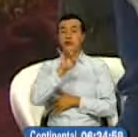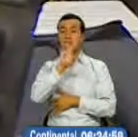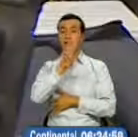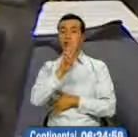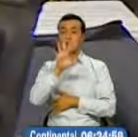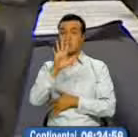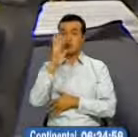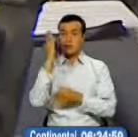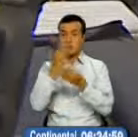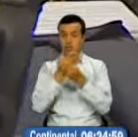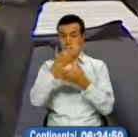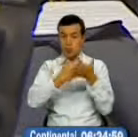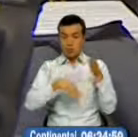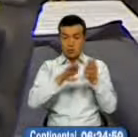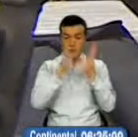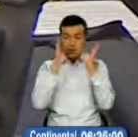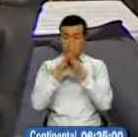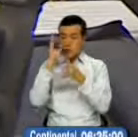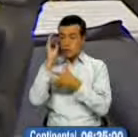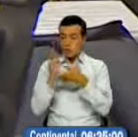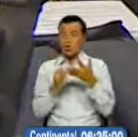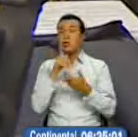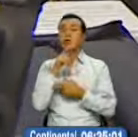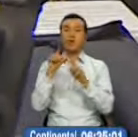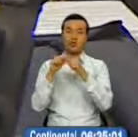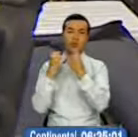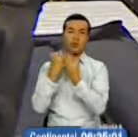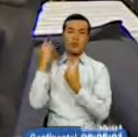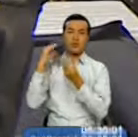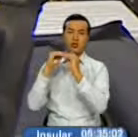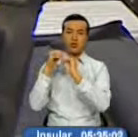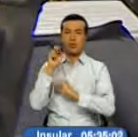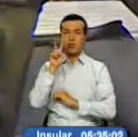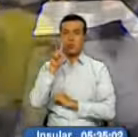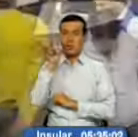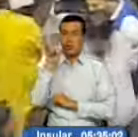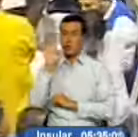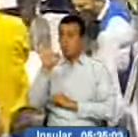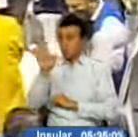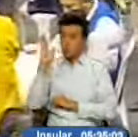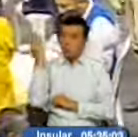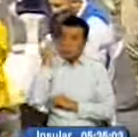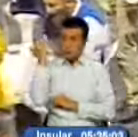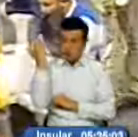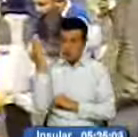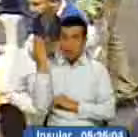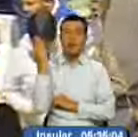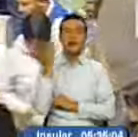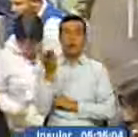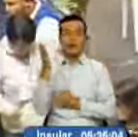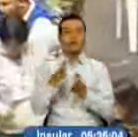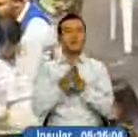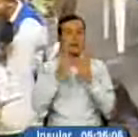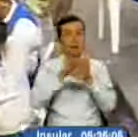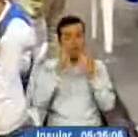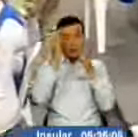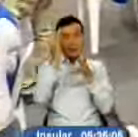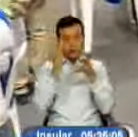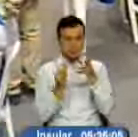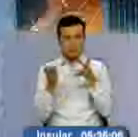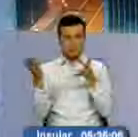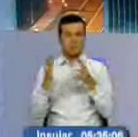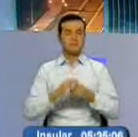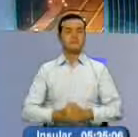actas, la mayoría de las cuales fueron objetadas por la agrupación política que perdió los comicios. Esto es, creo, a Alec Llanos, Ecuador